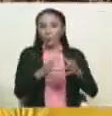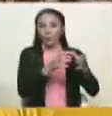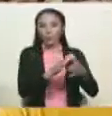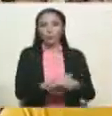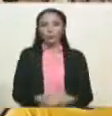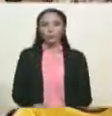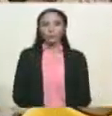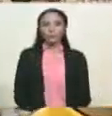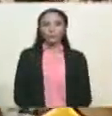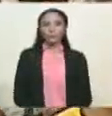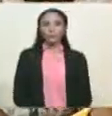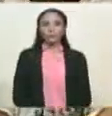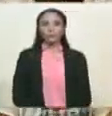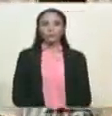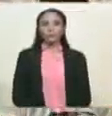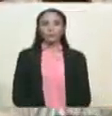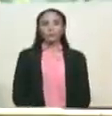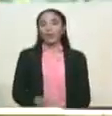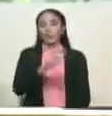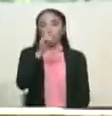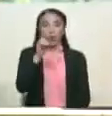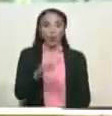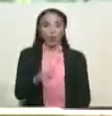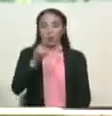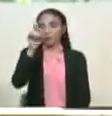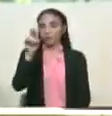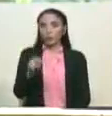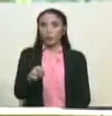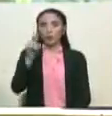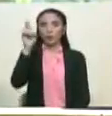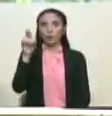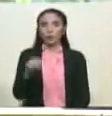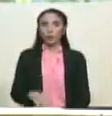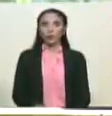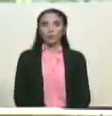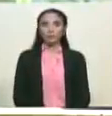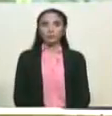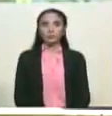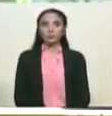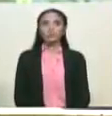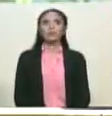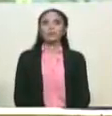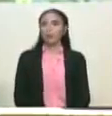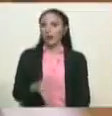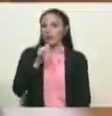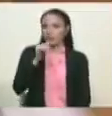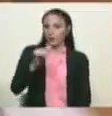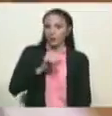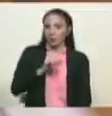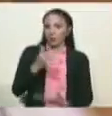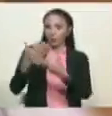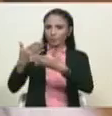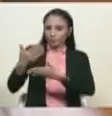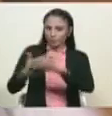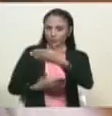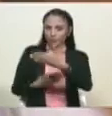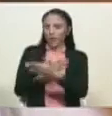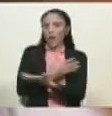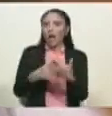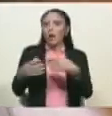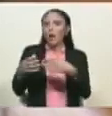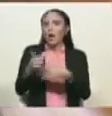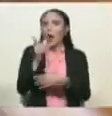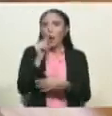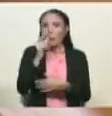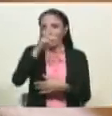permanentemente, todos los días, estaba recibiendo el informe el compañero Tarek, sobre el avance de